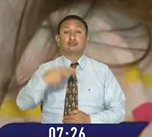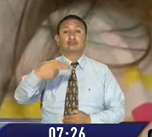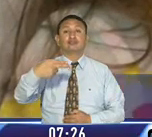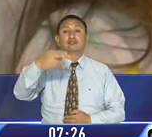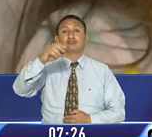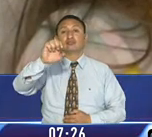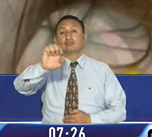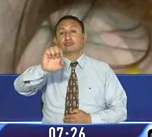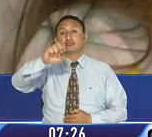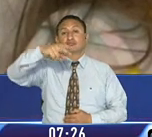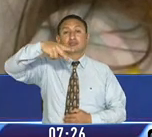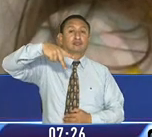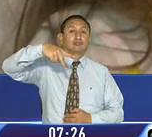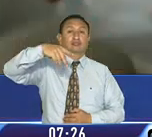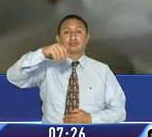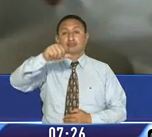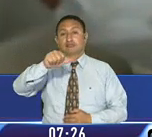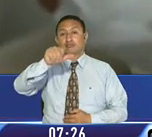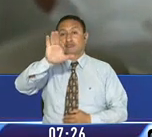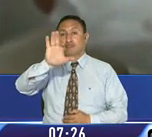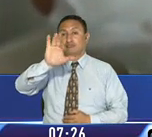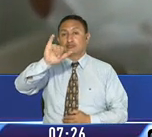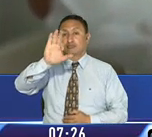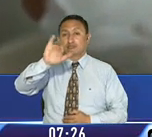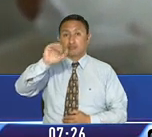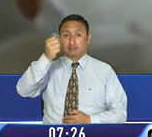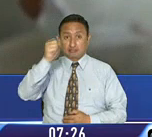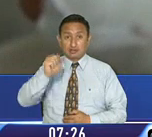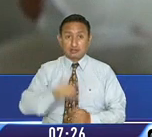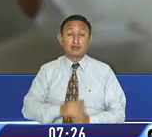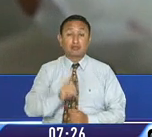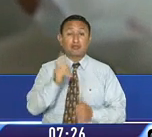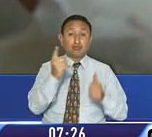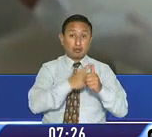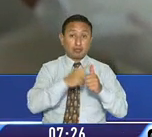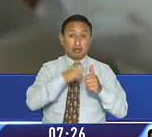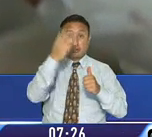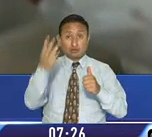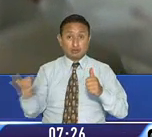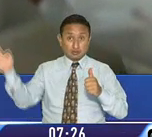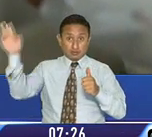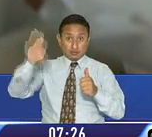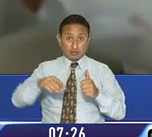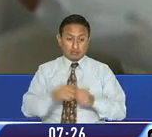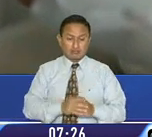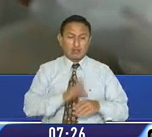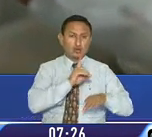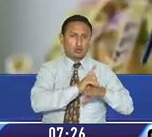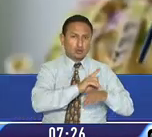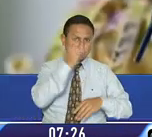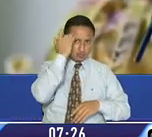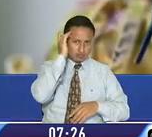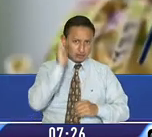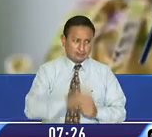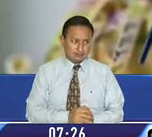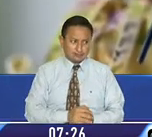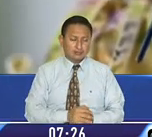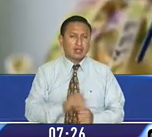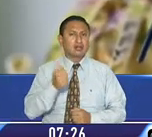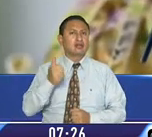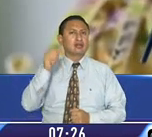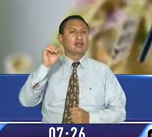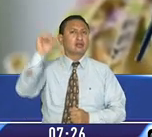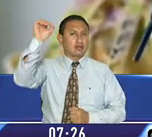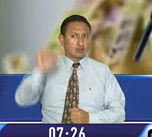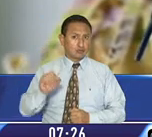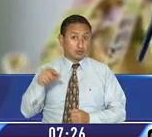origen desconocido, cuyo primer caso se registró en Reino Unido, preocupa a los especialistas. Un 10% de este grupo necesitaron un